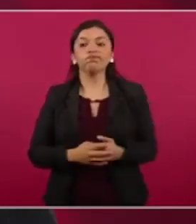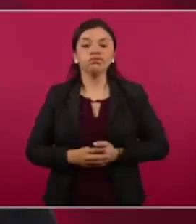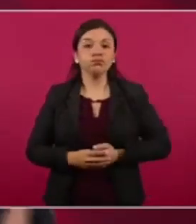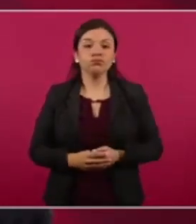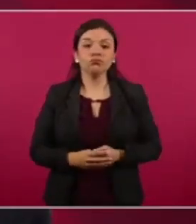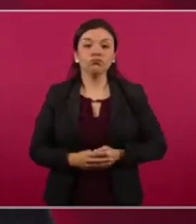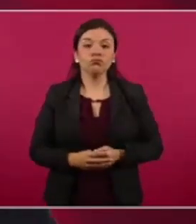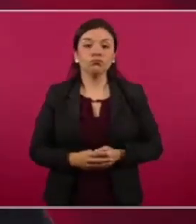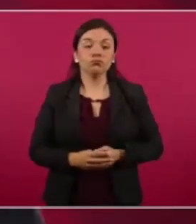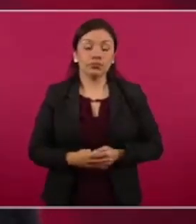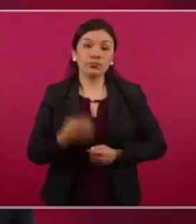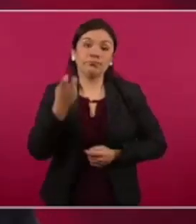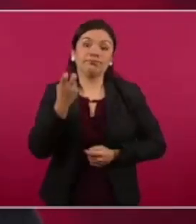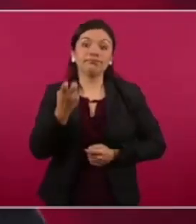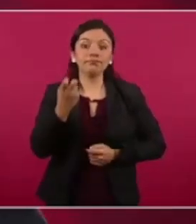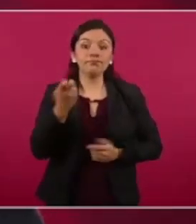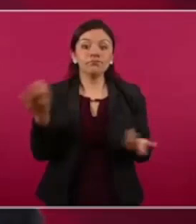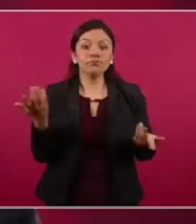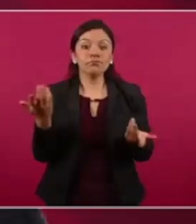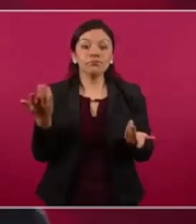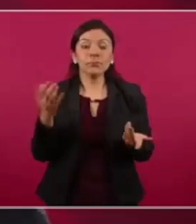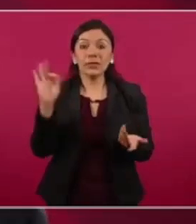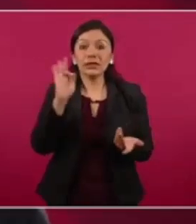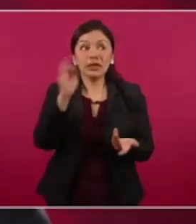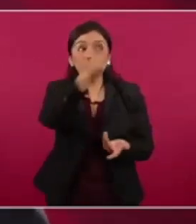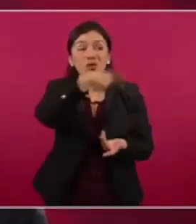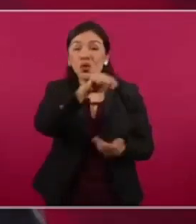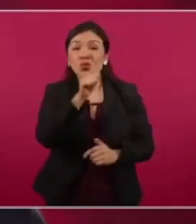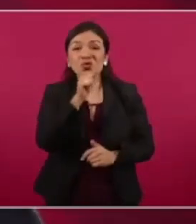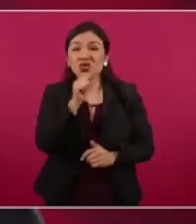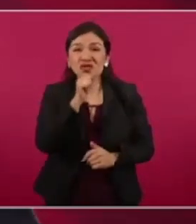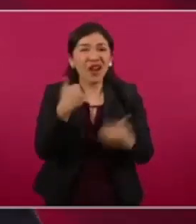Entonces, mientras no asimilen